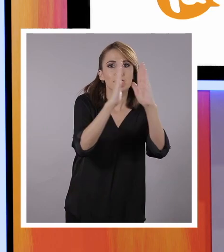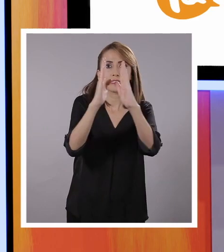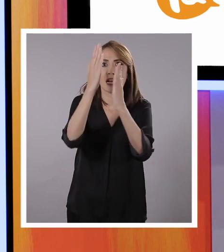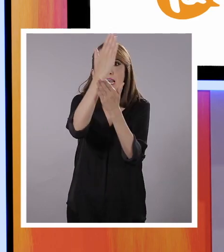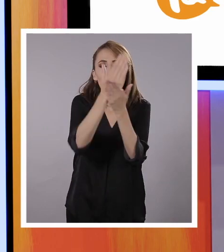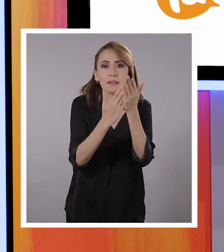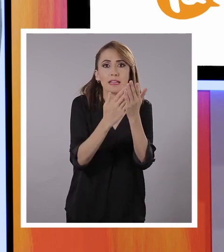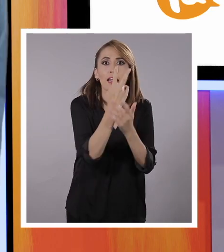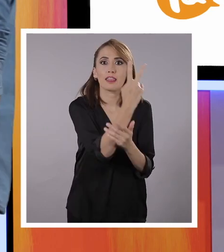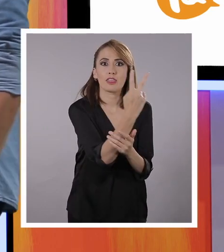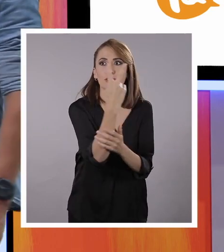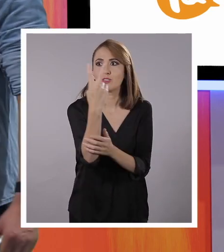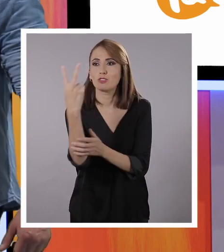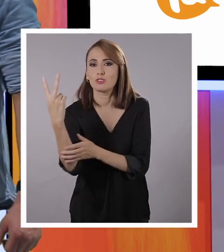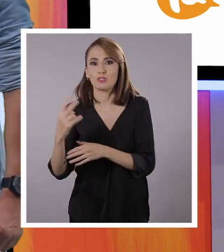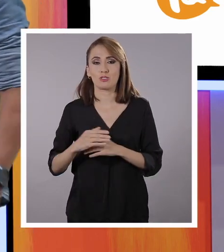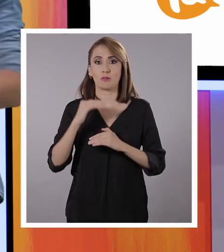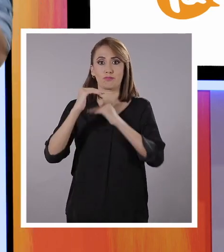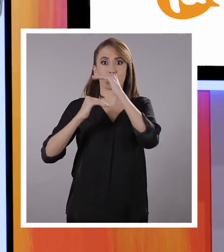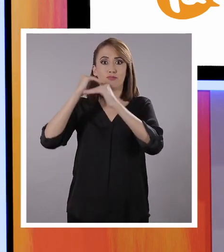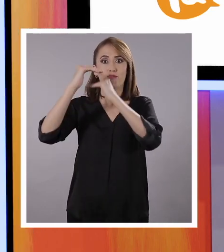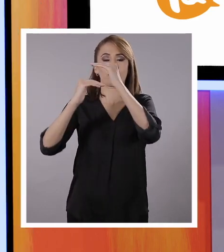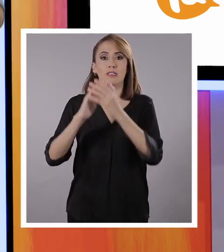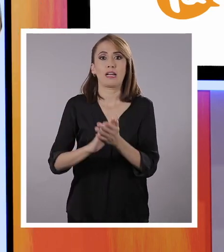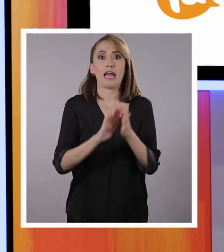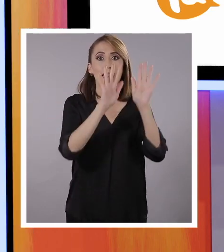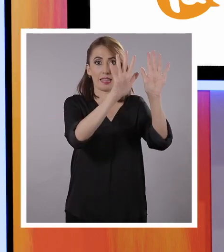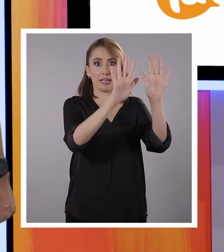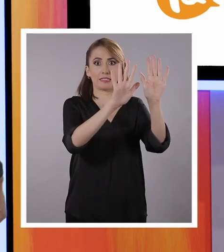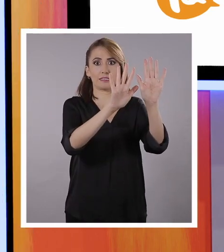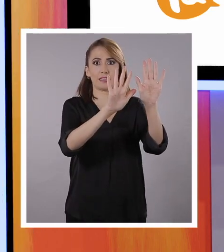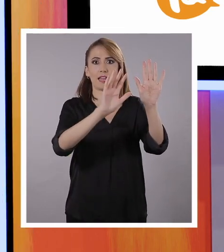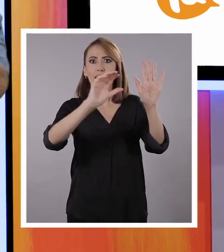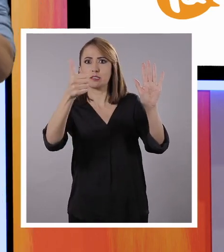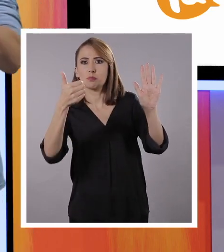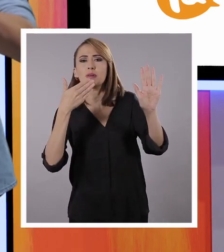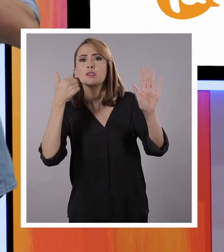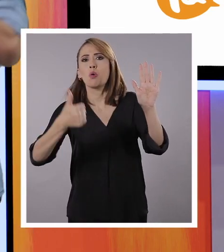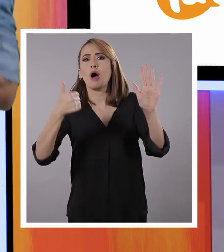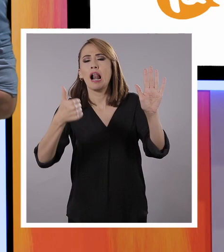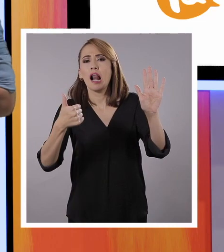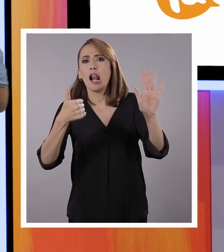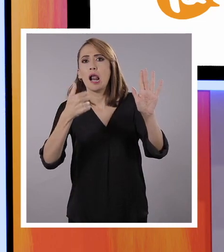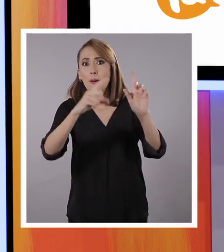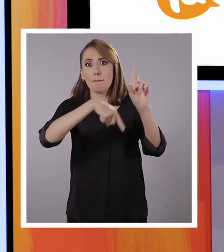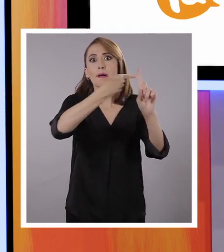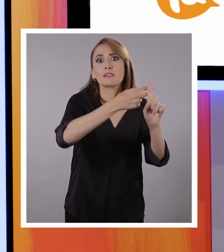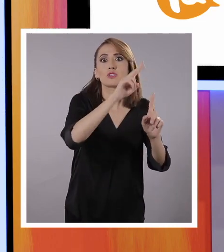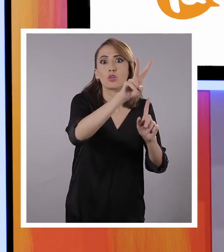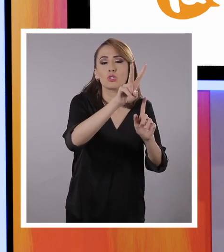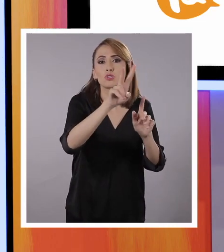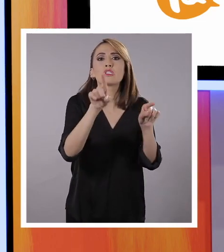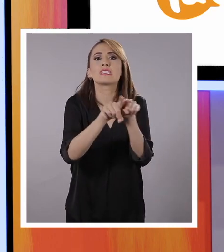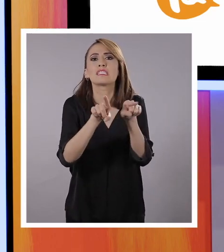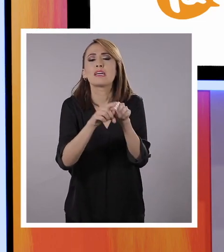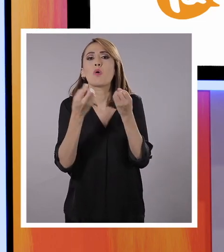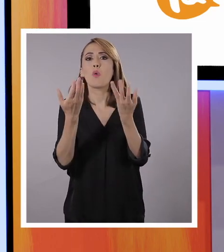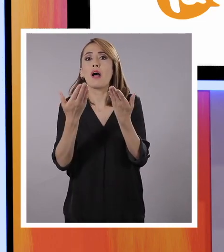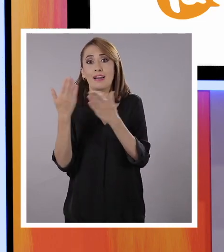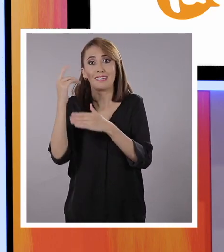¿qué número seguiría? Vamos a pensarlo. Bien, el siguiente patrón se trata de